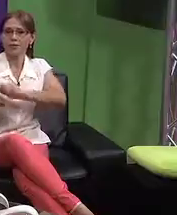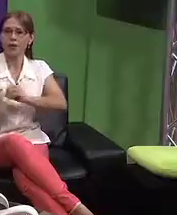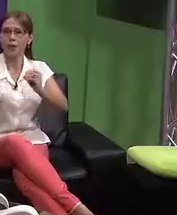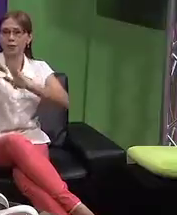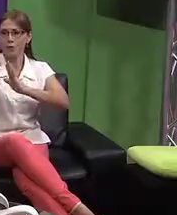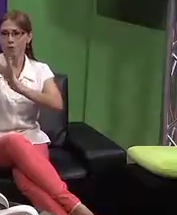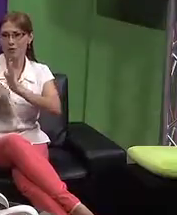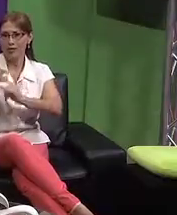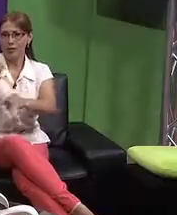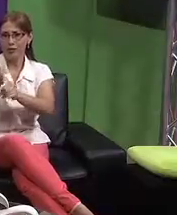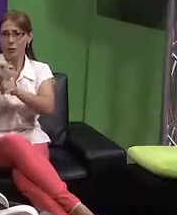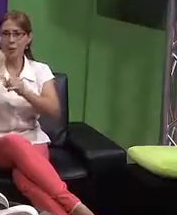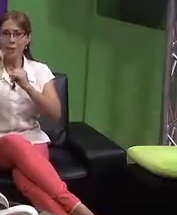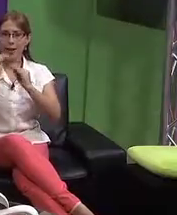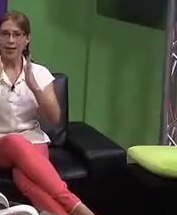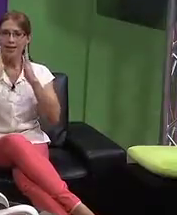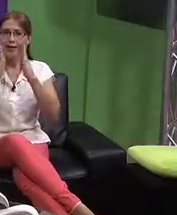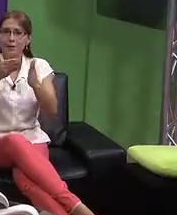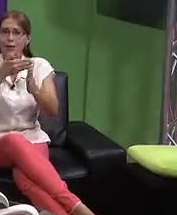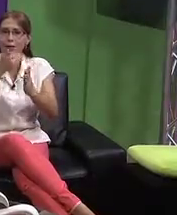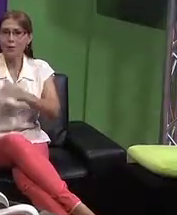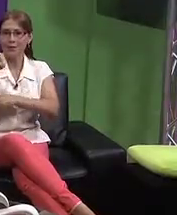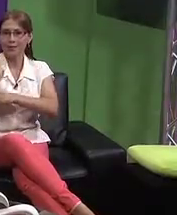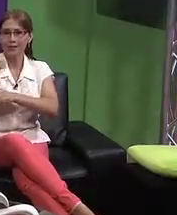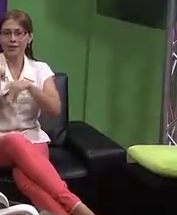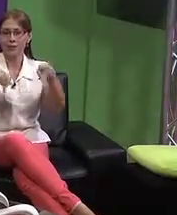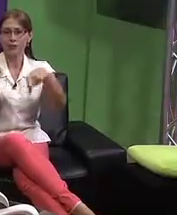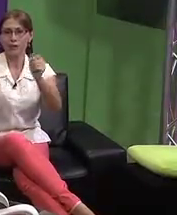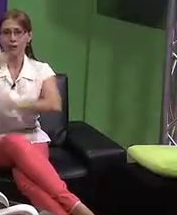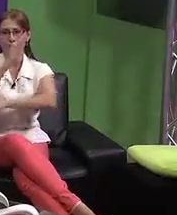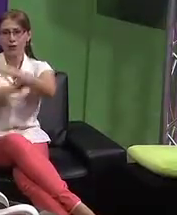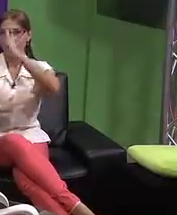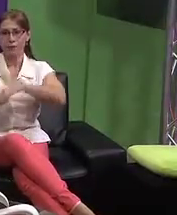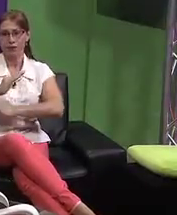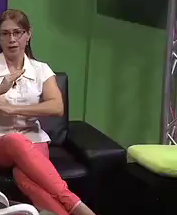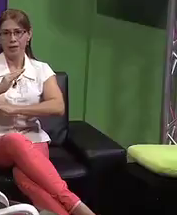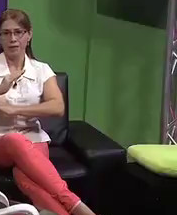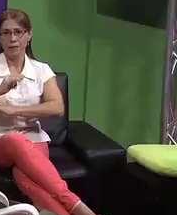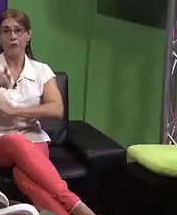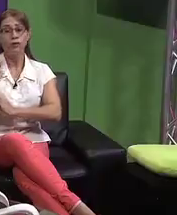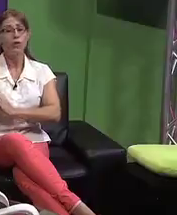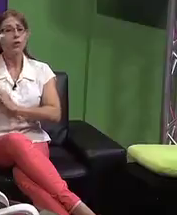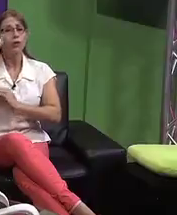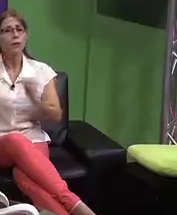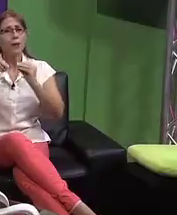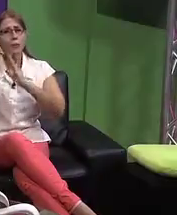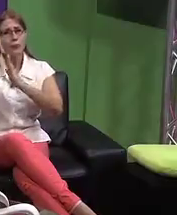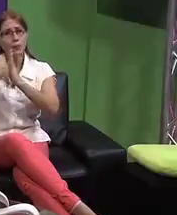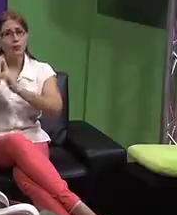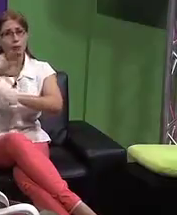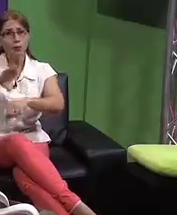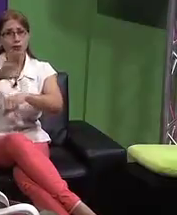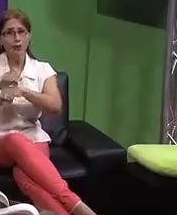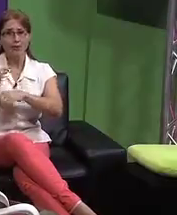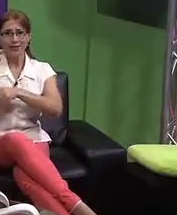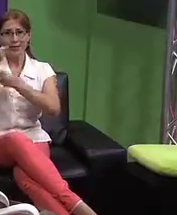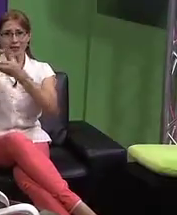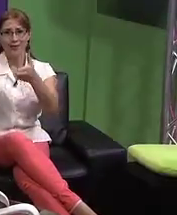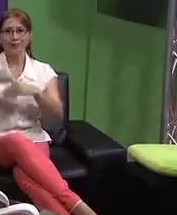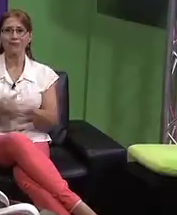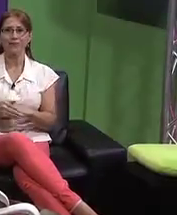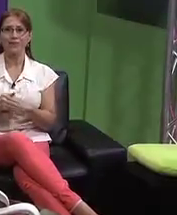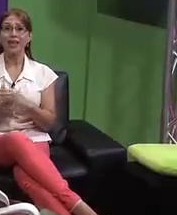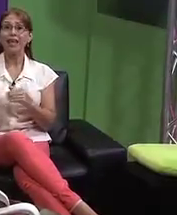esta institución para atender de mejor manera las necesidades de la población con discapacidad. Conozca más sobre este consejo en la siguiente